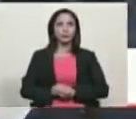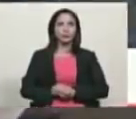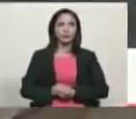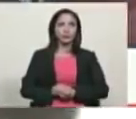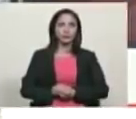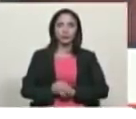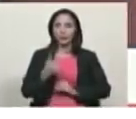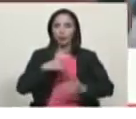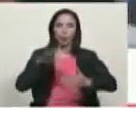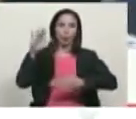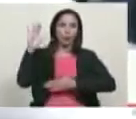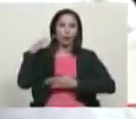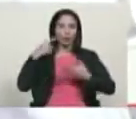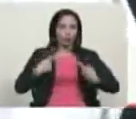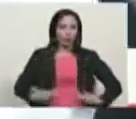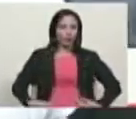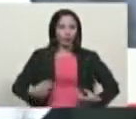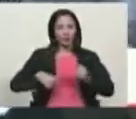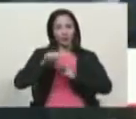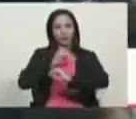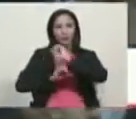Hemos jurado dar nuestra vida por ello.